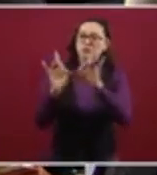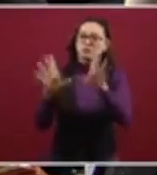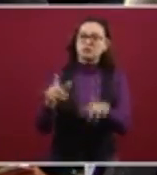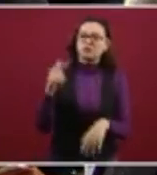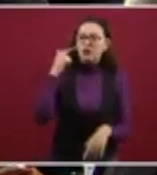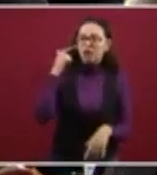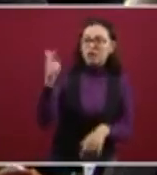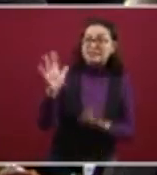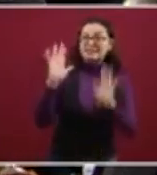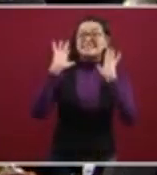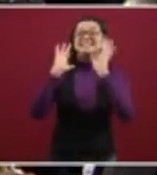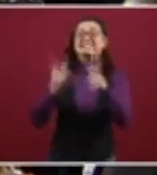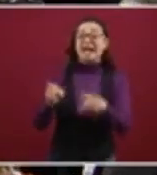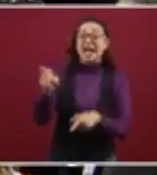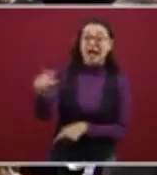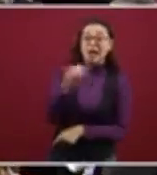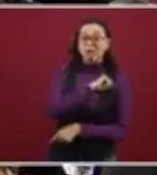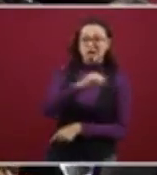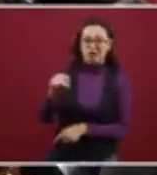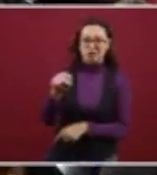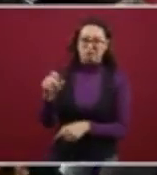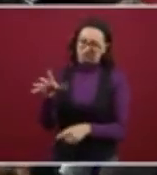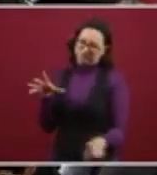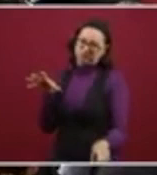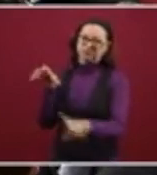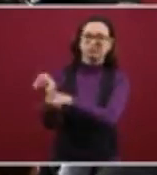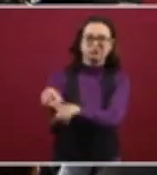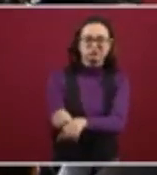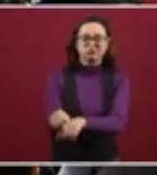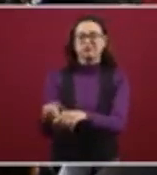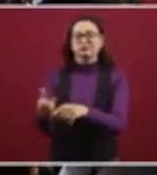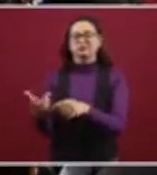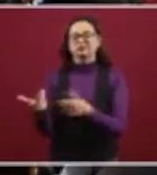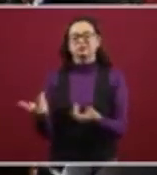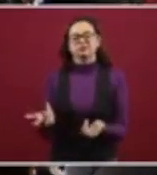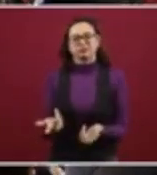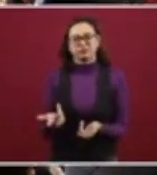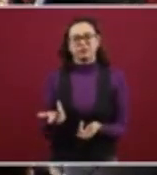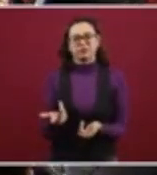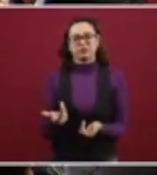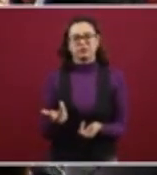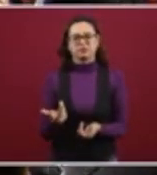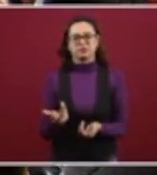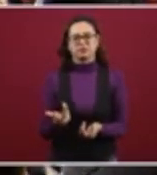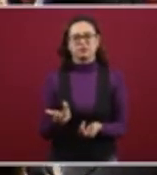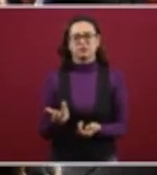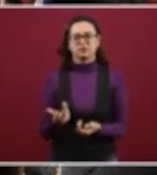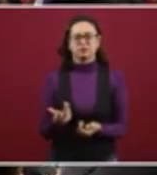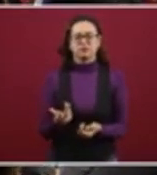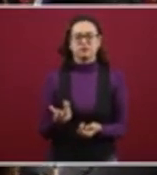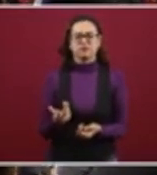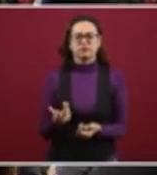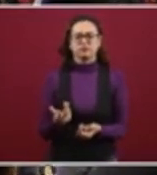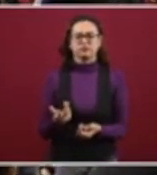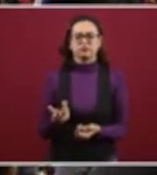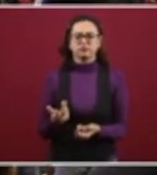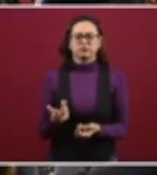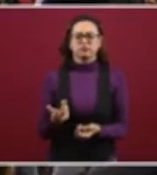operativos, bueno, hasta se